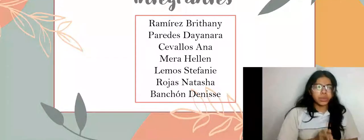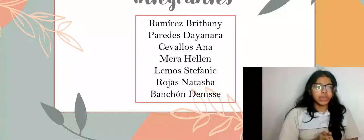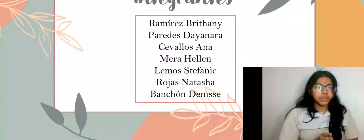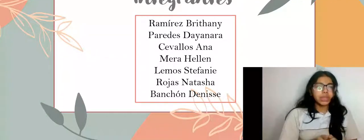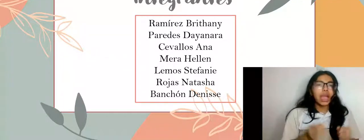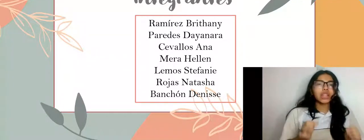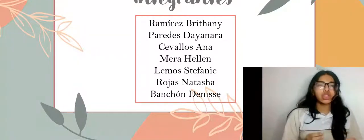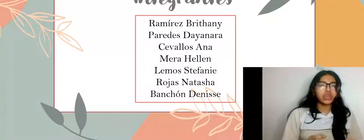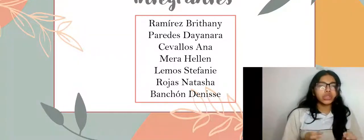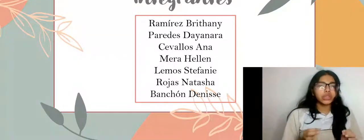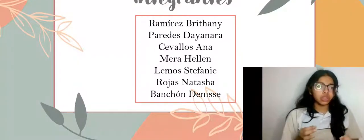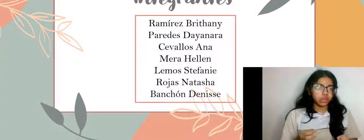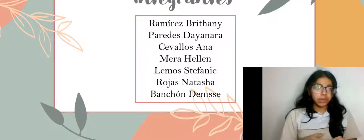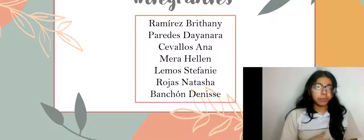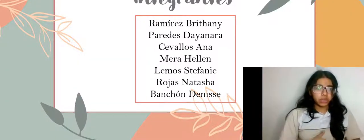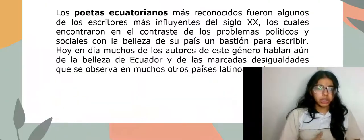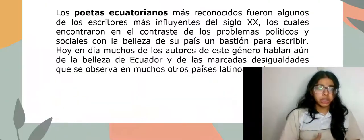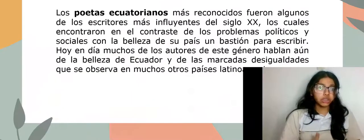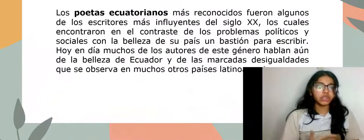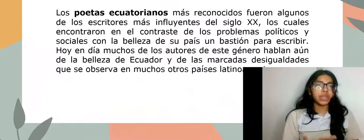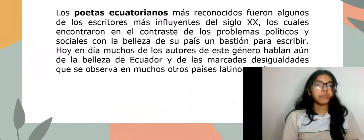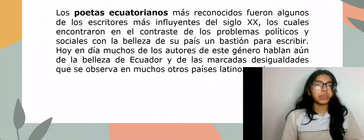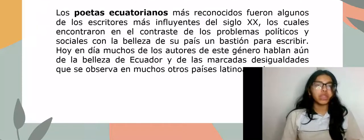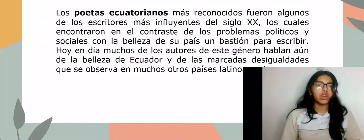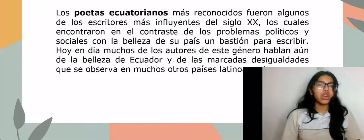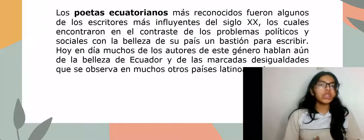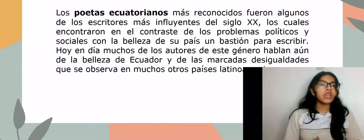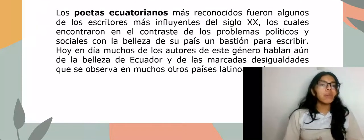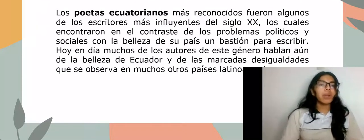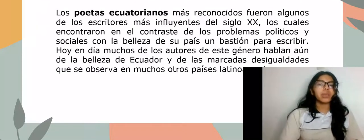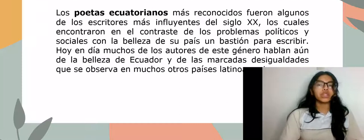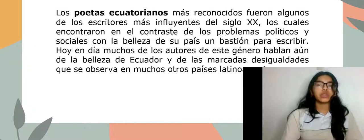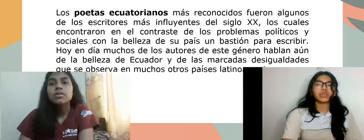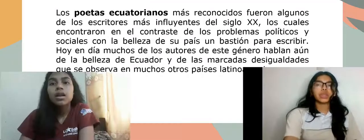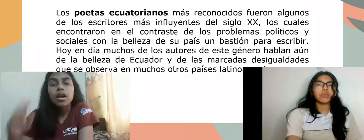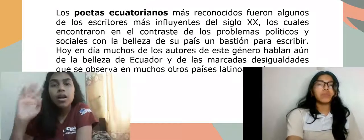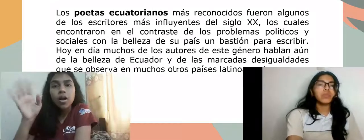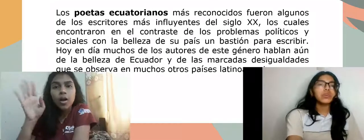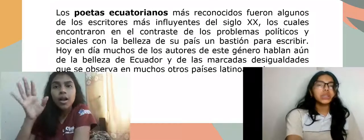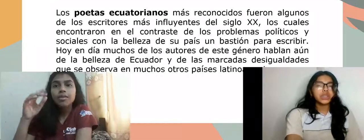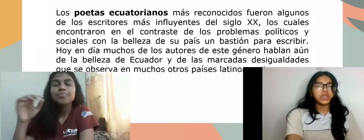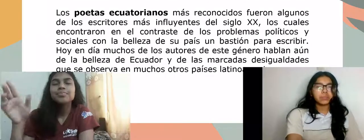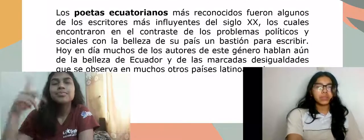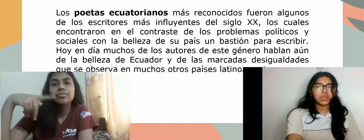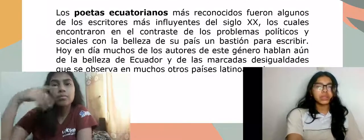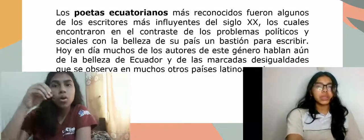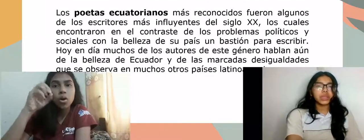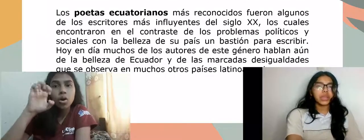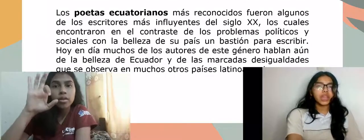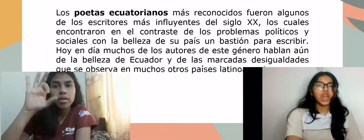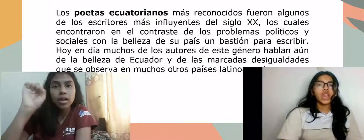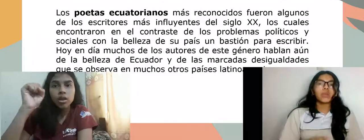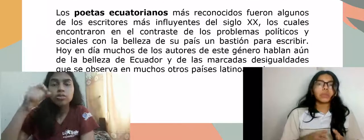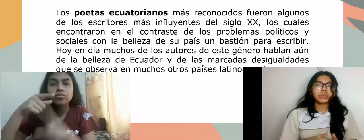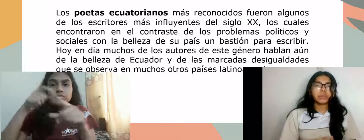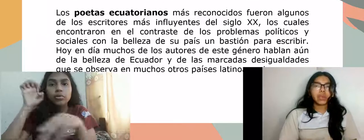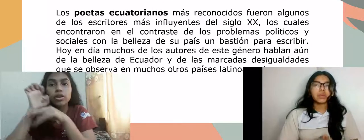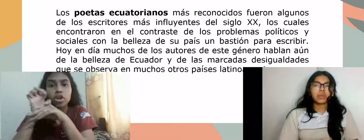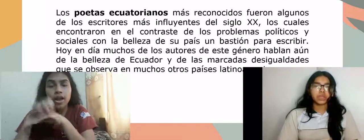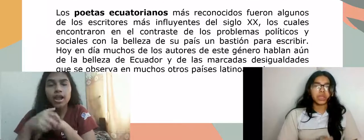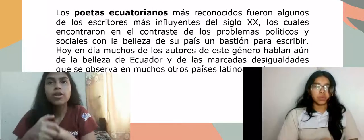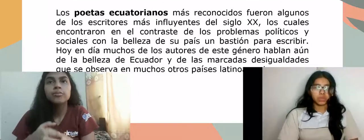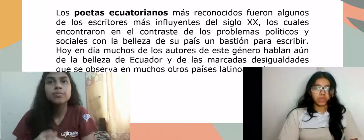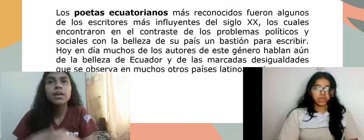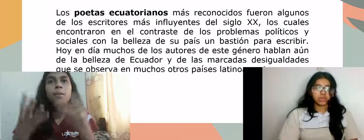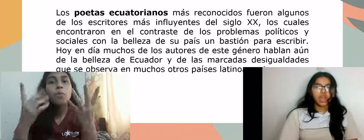Hola, muy buenas a todos y a todas las personas que nos están viendo. Hoy vamos a hablar sobre un tema muy importante que es los